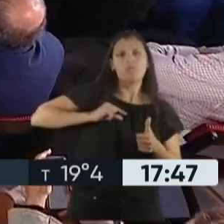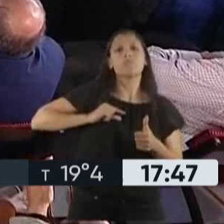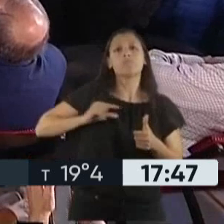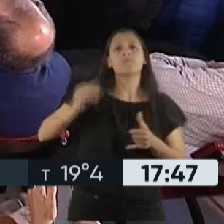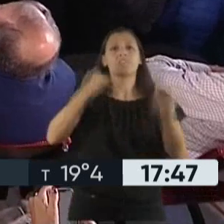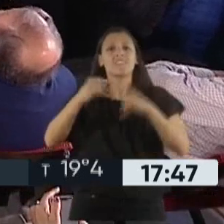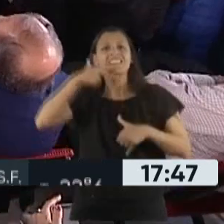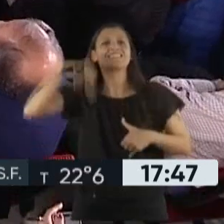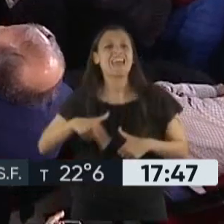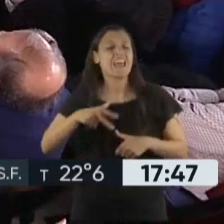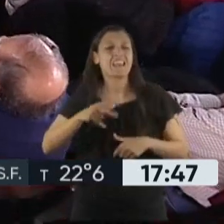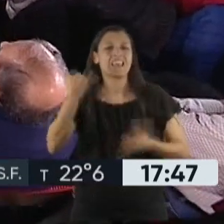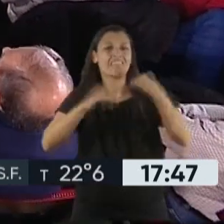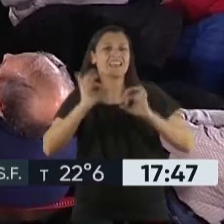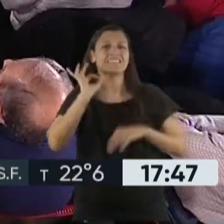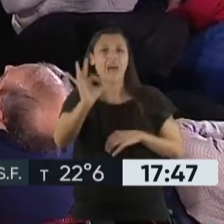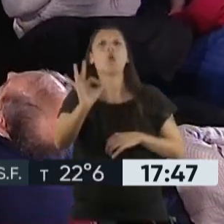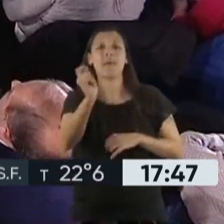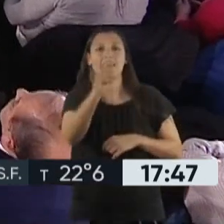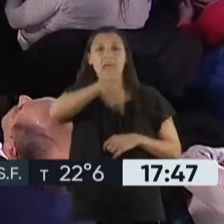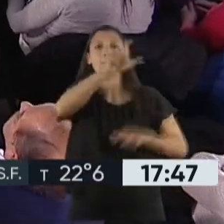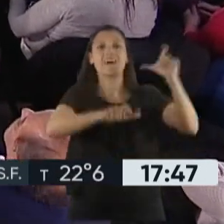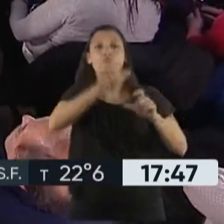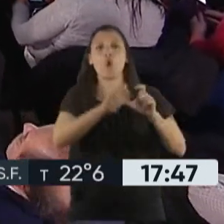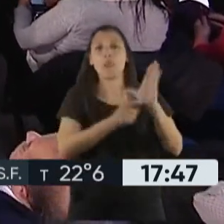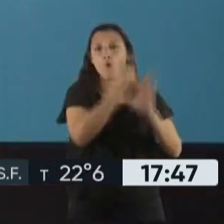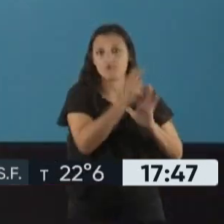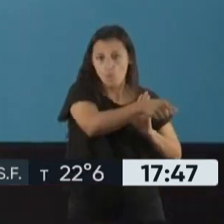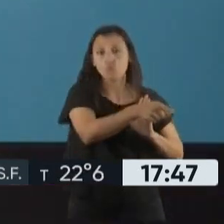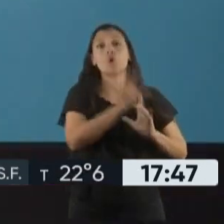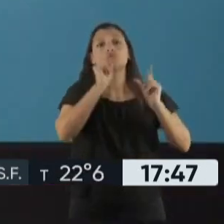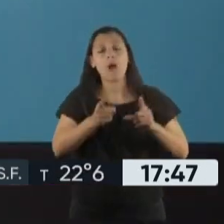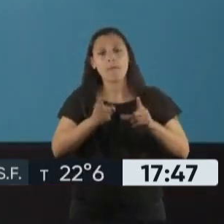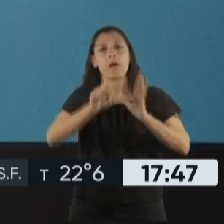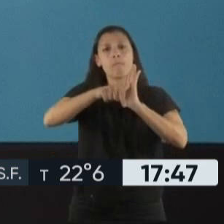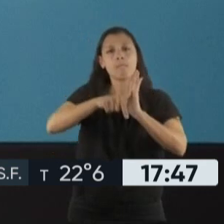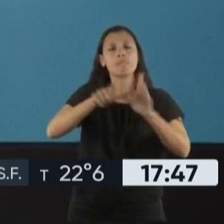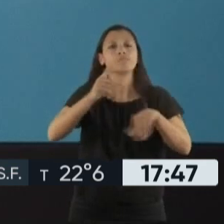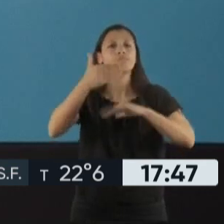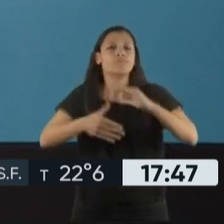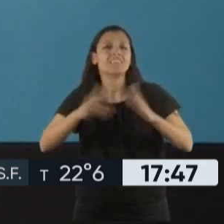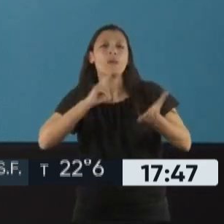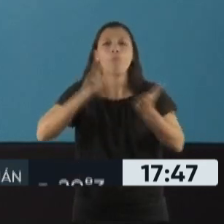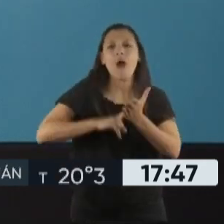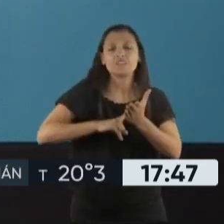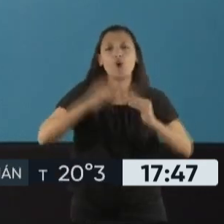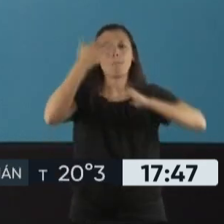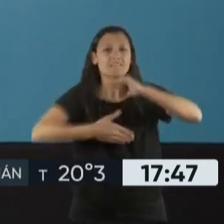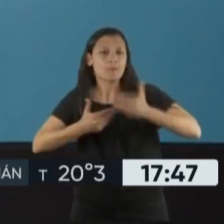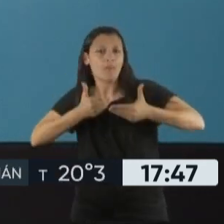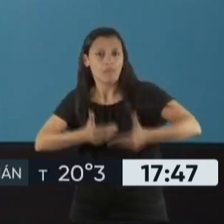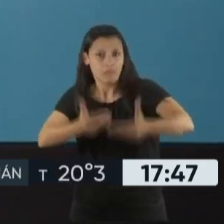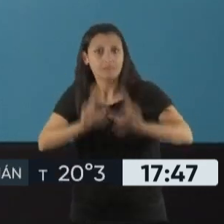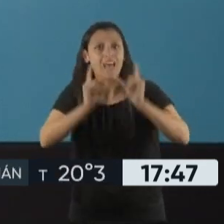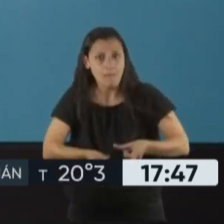subsidiada, el crédito a tasa cero para los monotributistas, el repro, la moratoria impositiva, una línea de crédito